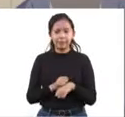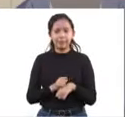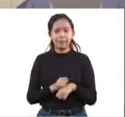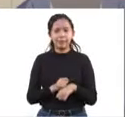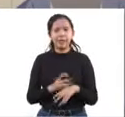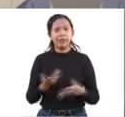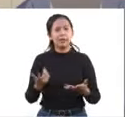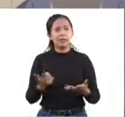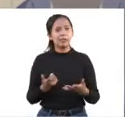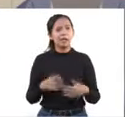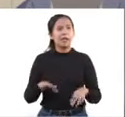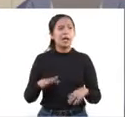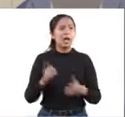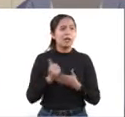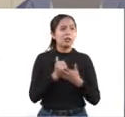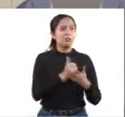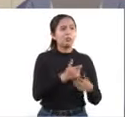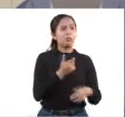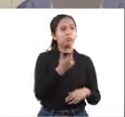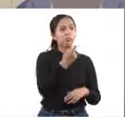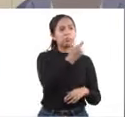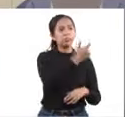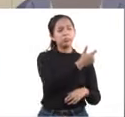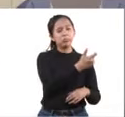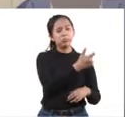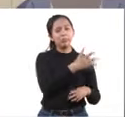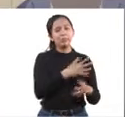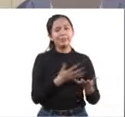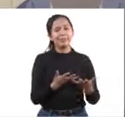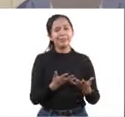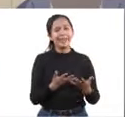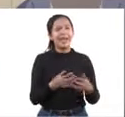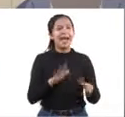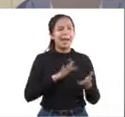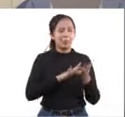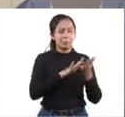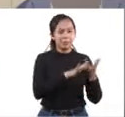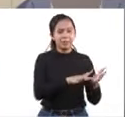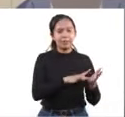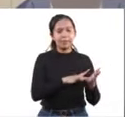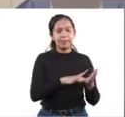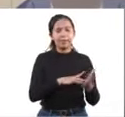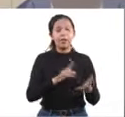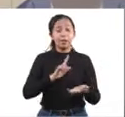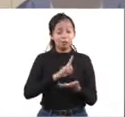mano de obra barata allá y sostenerlos sin derechos,